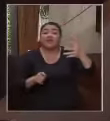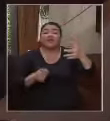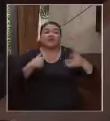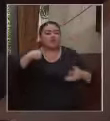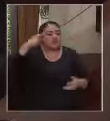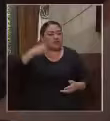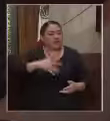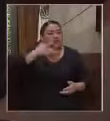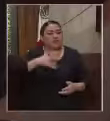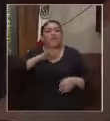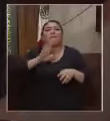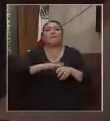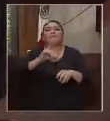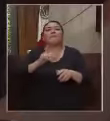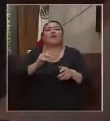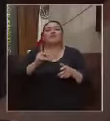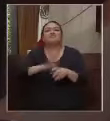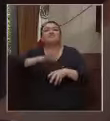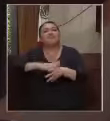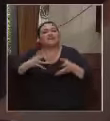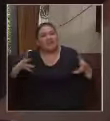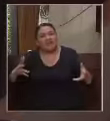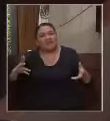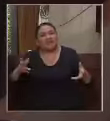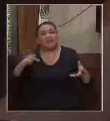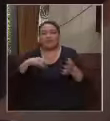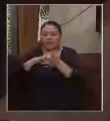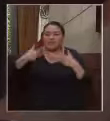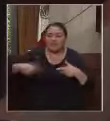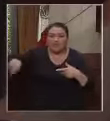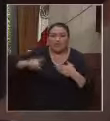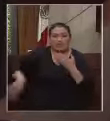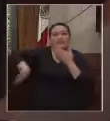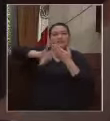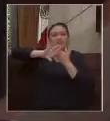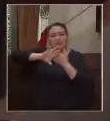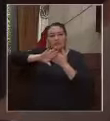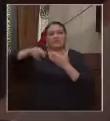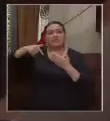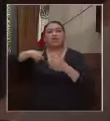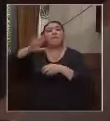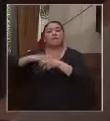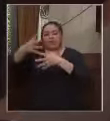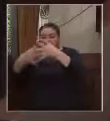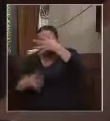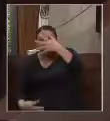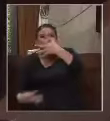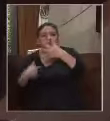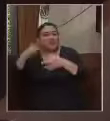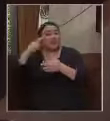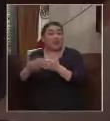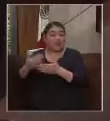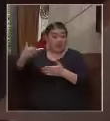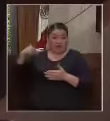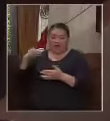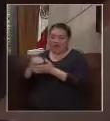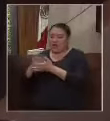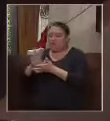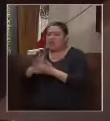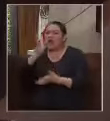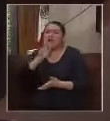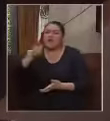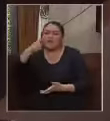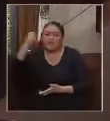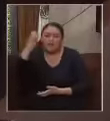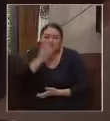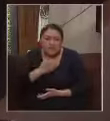yo diría longa manu, por decirlo de alguna manera, de los agravios en estas vías que antiguamente se consideraban de control o